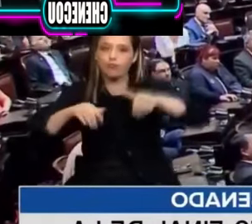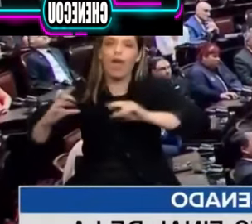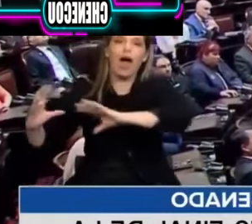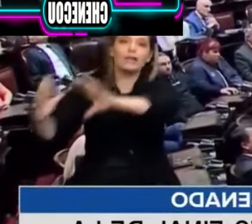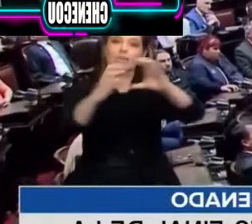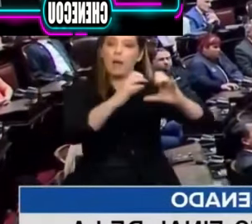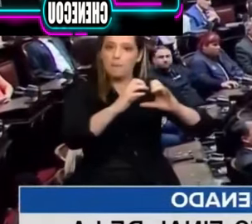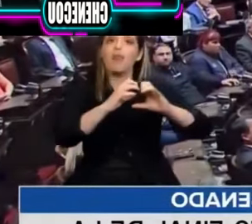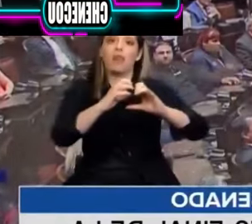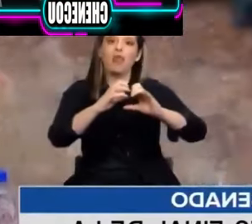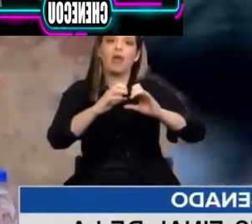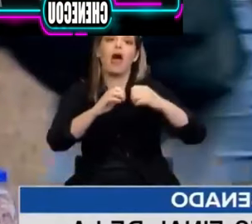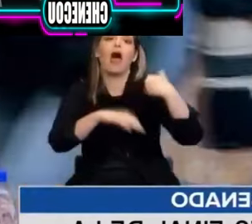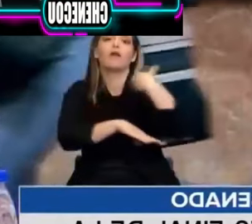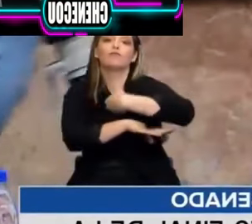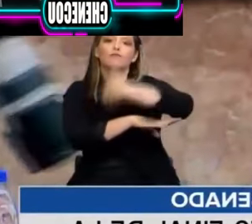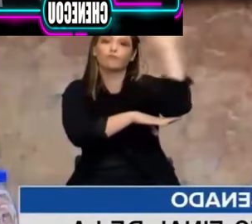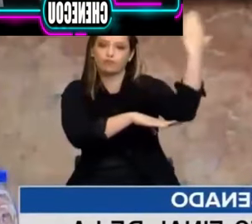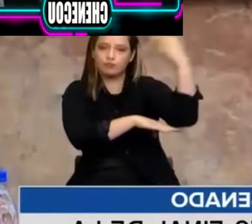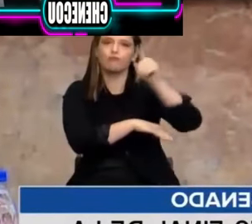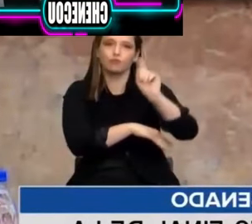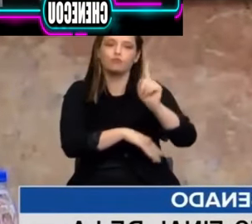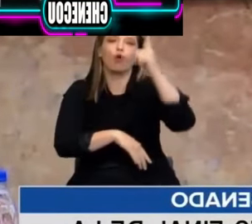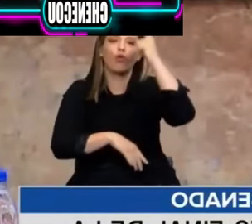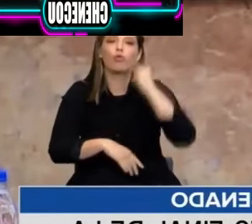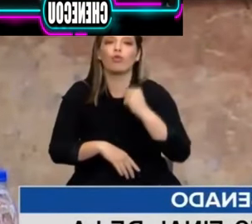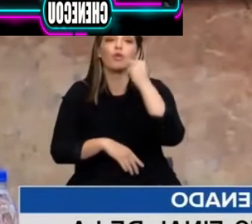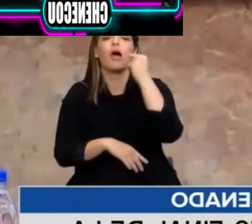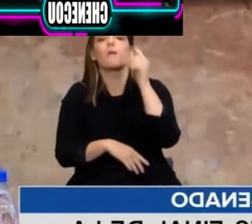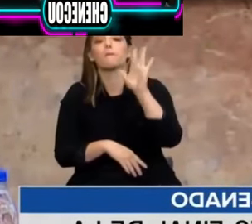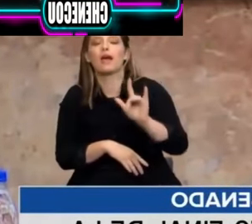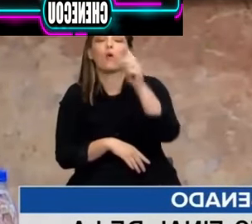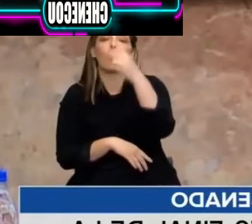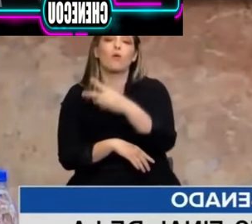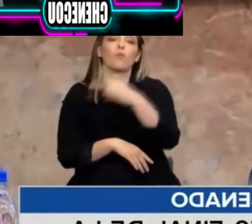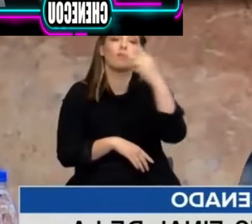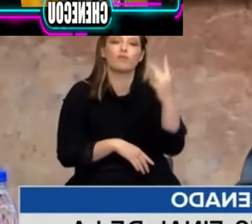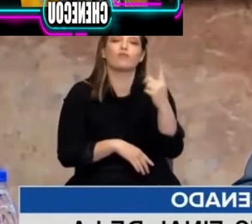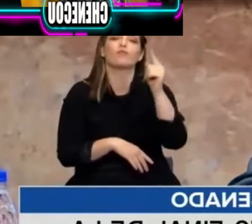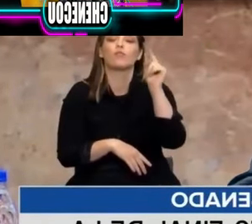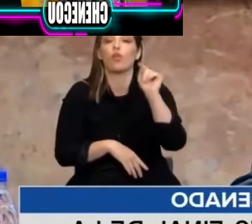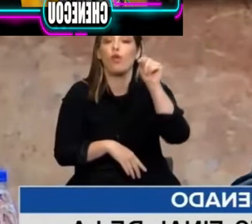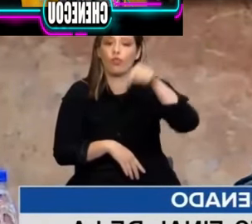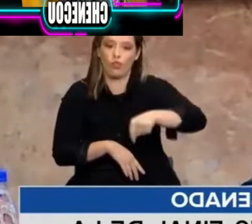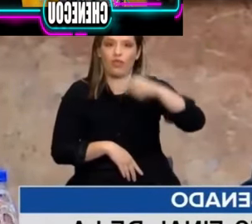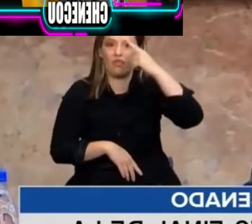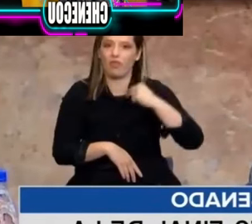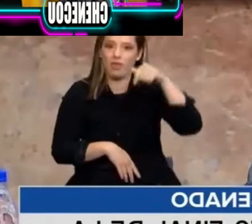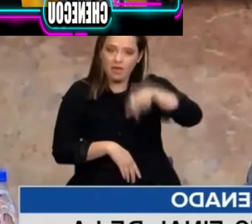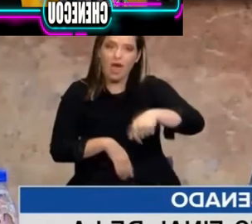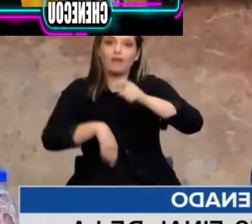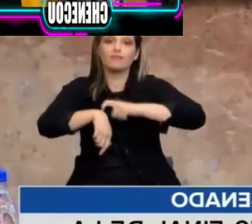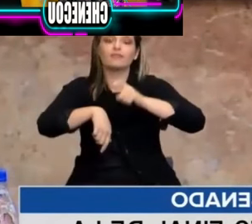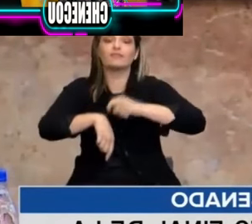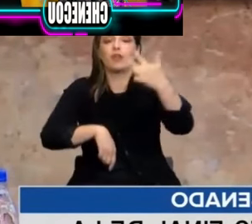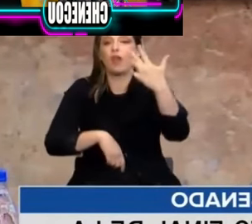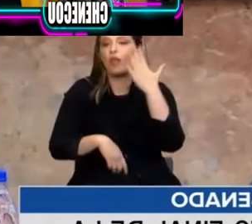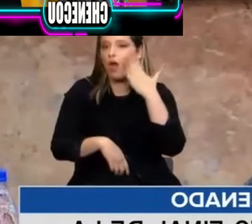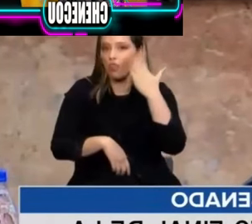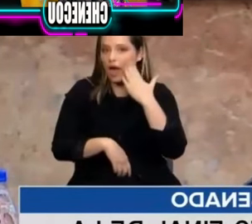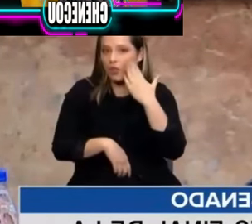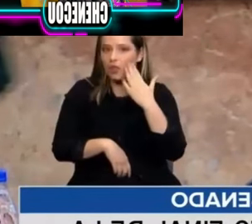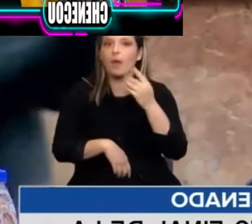de Asamblea el día miércoles 29 de noviembre del corriente a las 15 horas a efectos de dar cumplimiento a